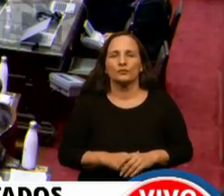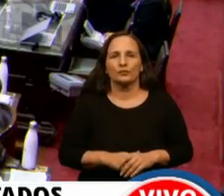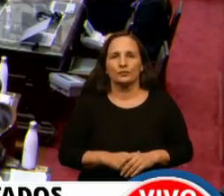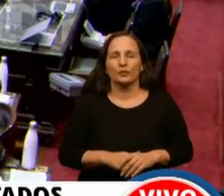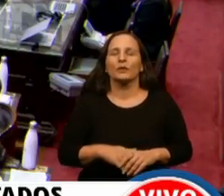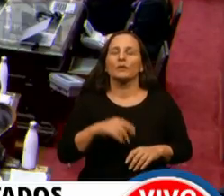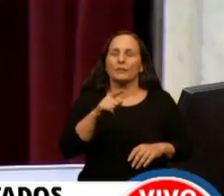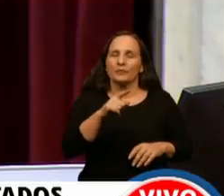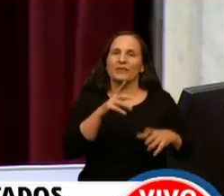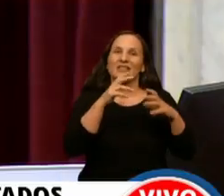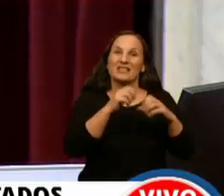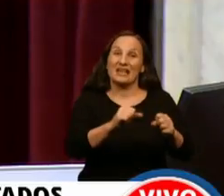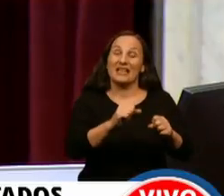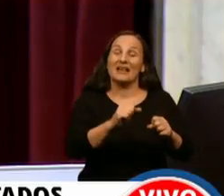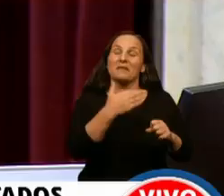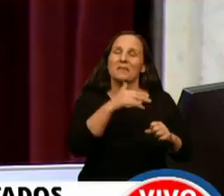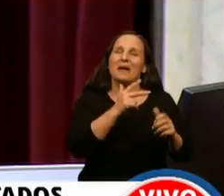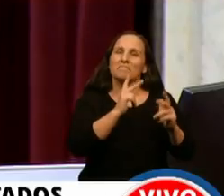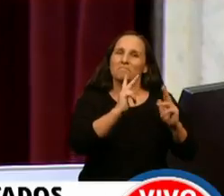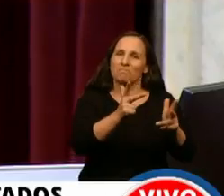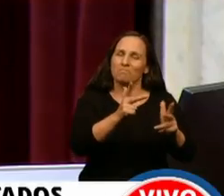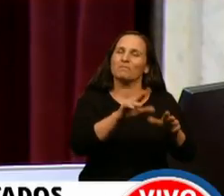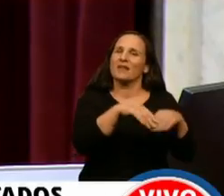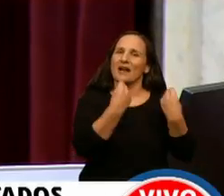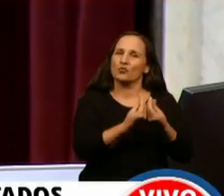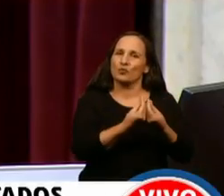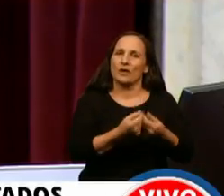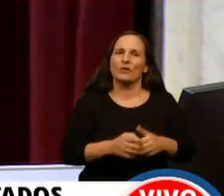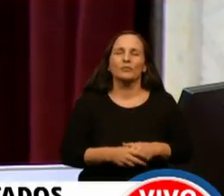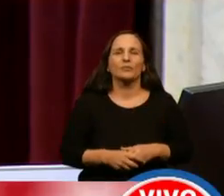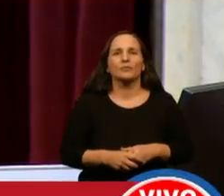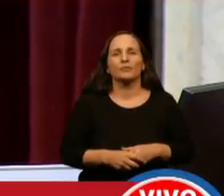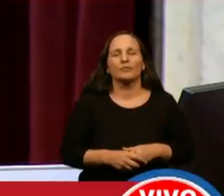por secretaria se dará lectura del resultado